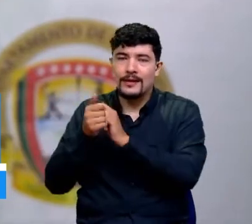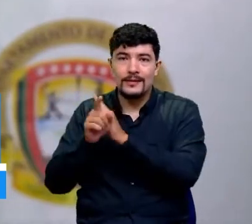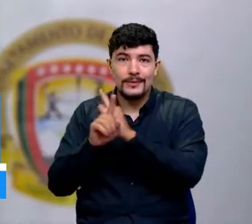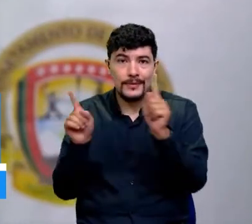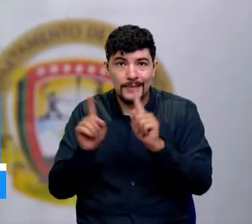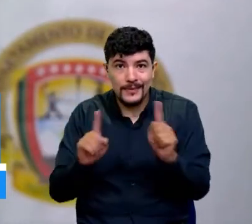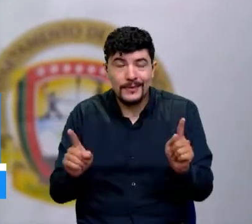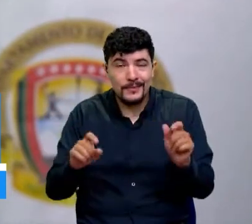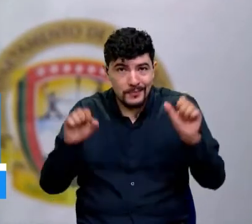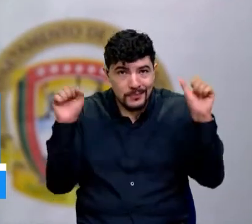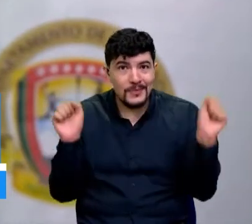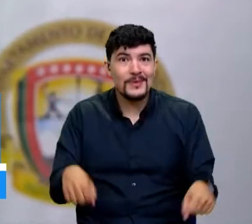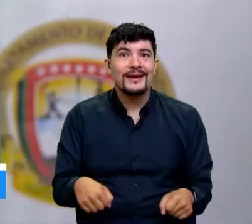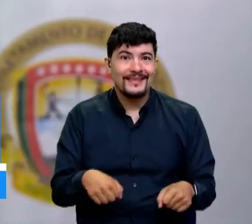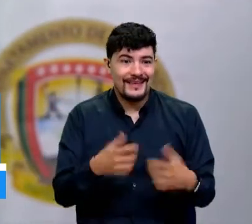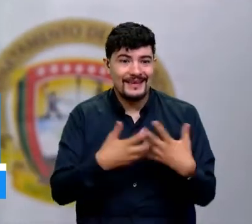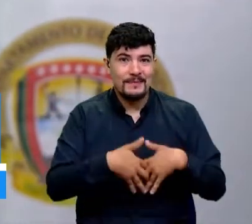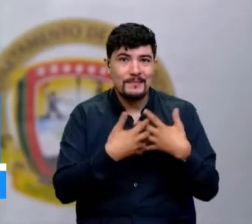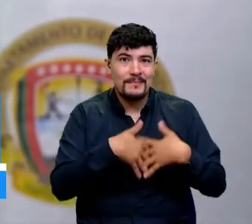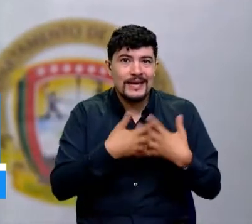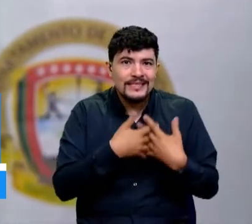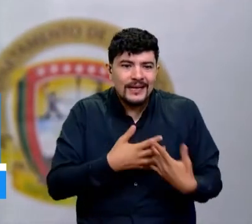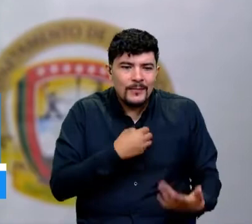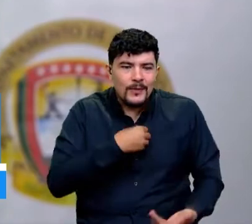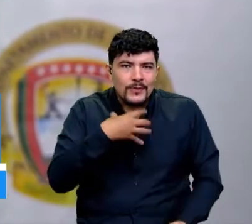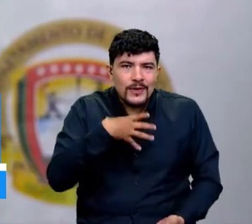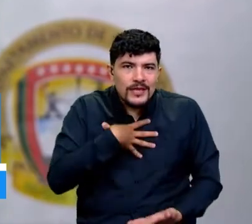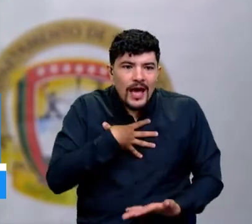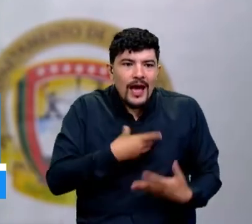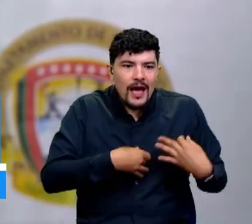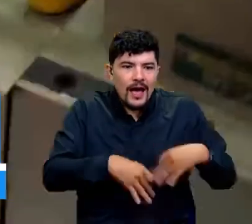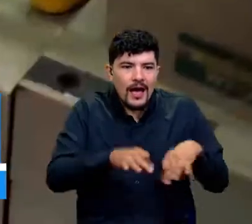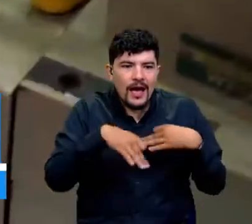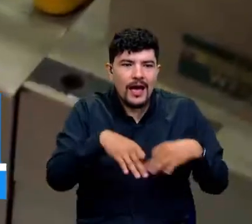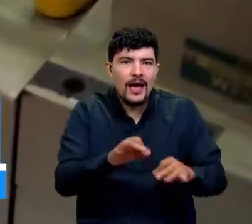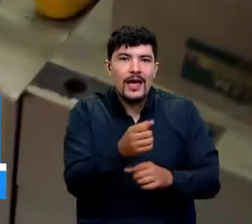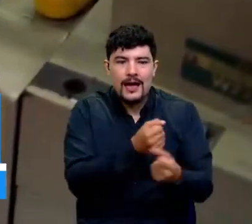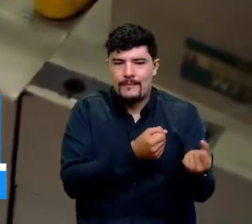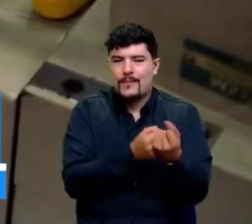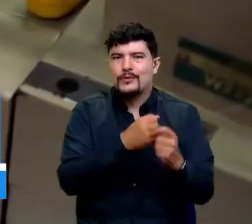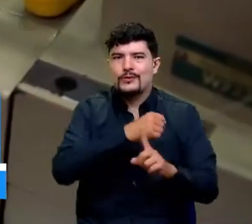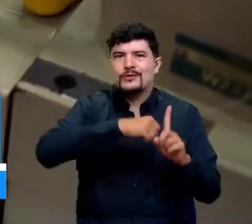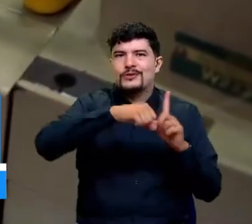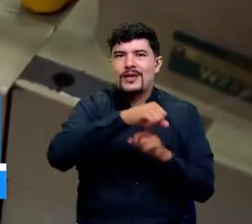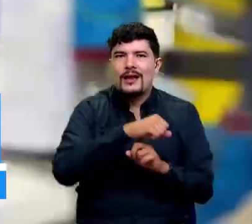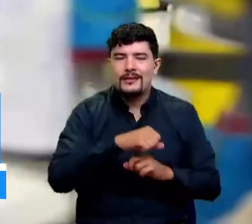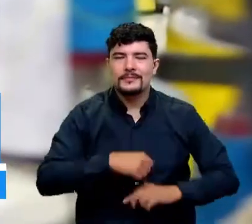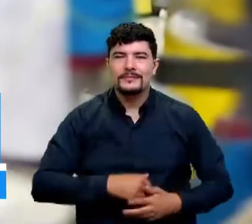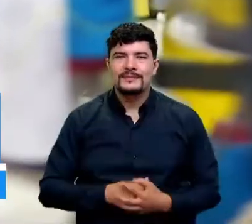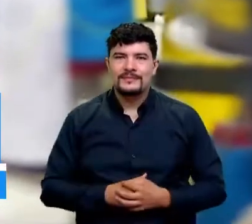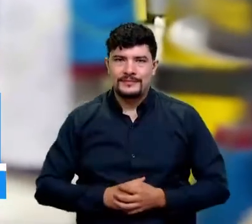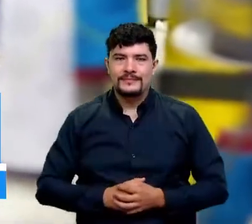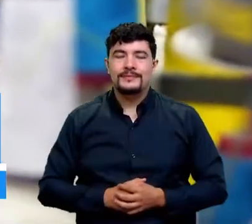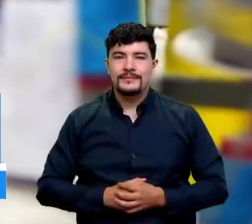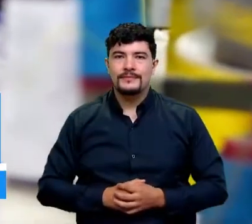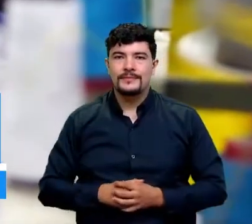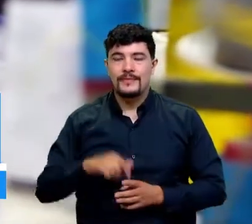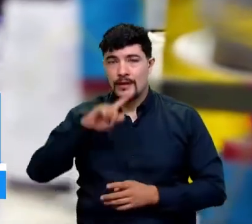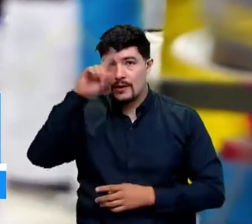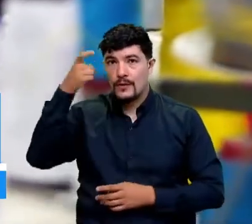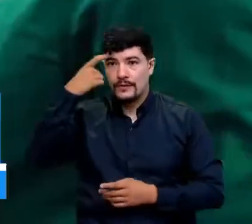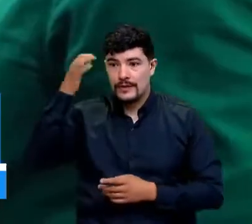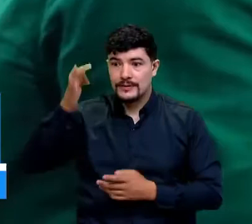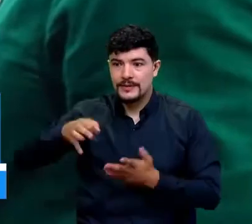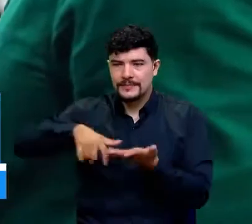la posibilidad como empresa de desarrollar tejido social. Esta iniciativa tiene una gran inversión del gobierno Siempre